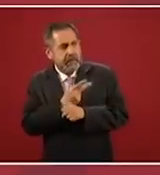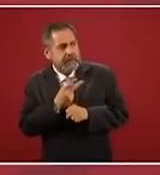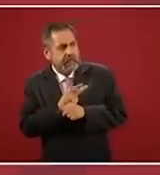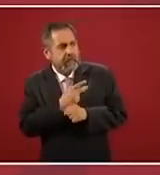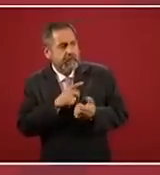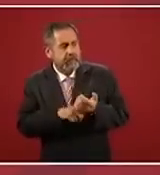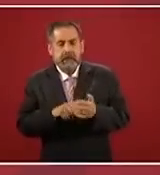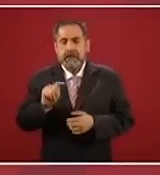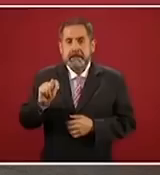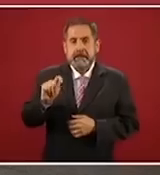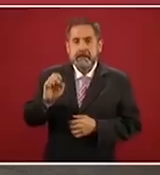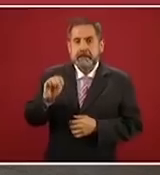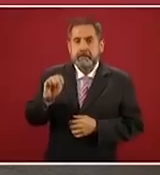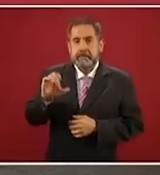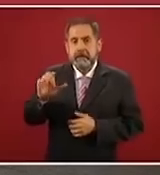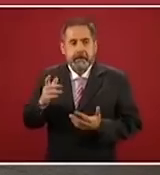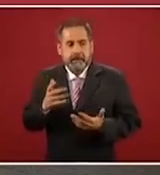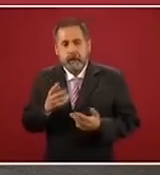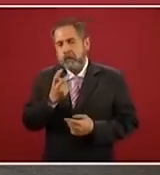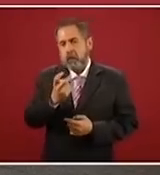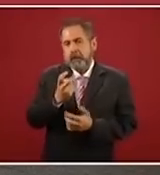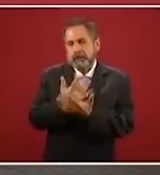tratado, porque